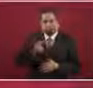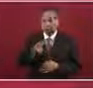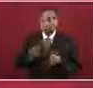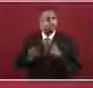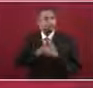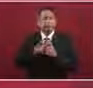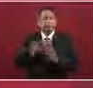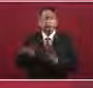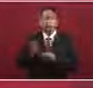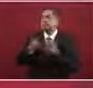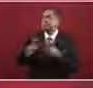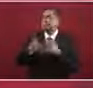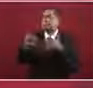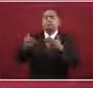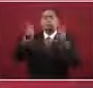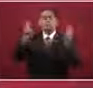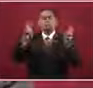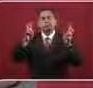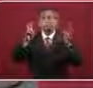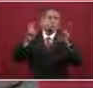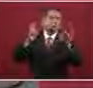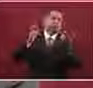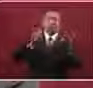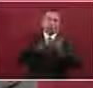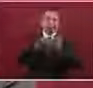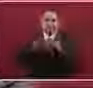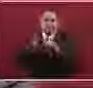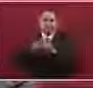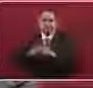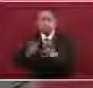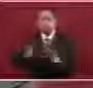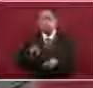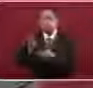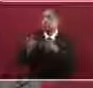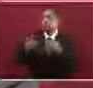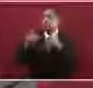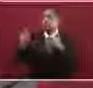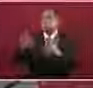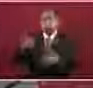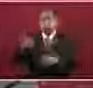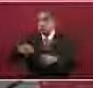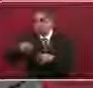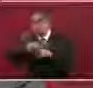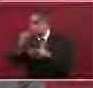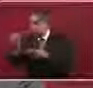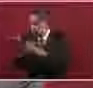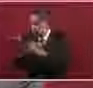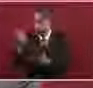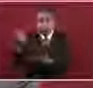consulte sobre este tema y que la consulta sea vinculatoria,